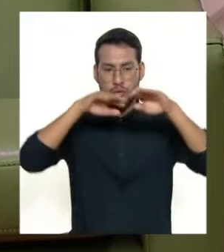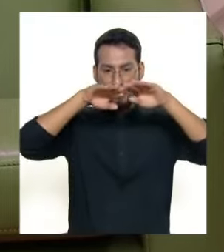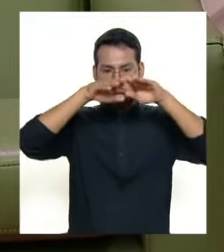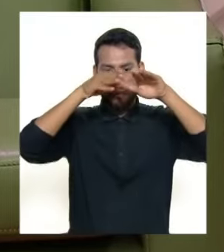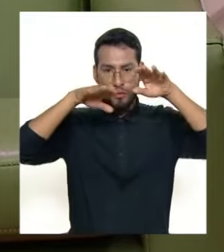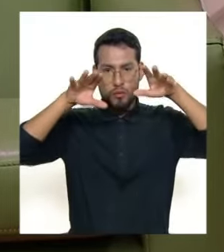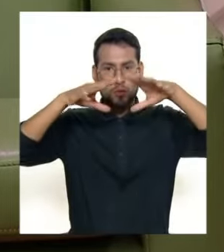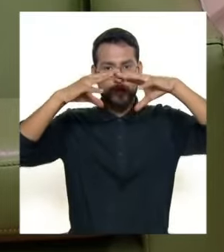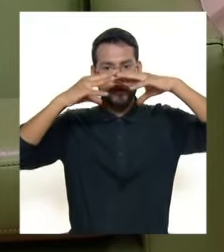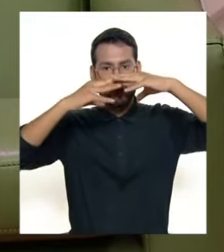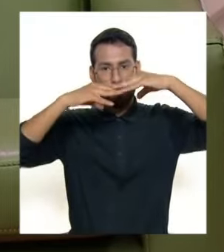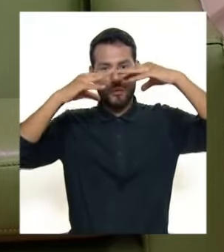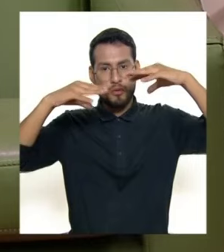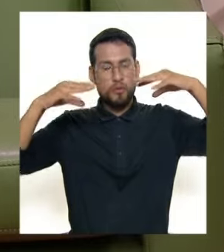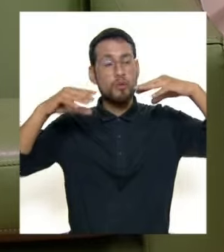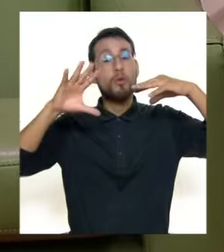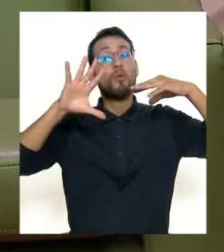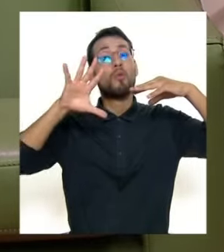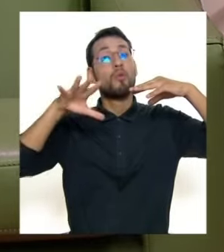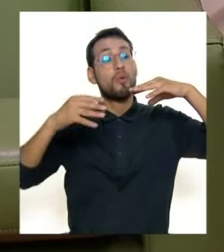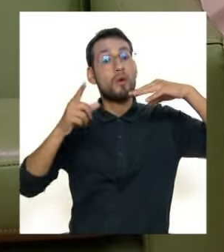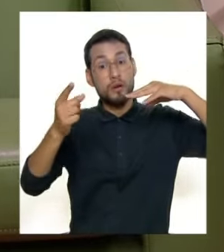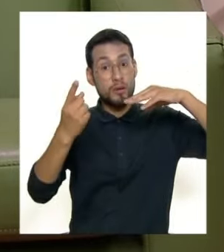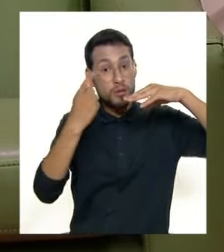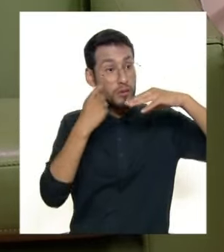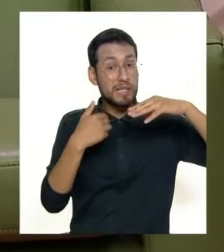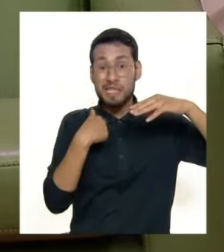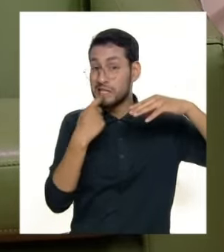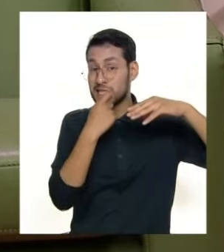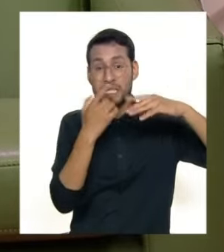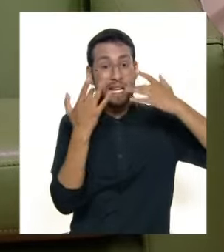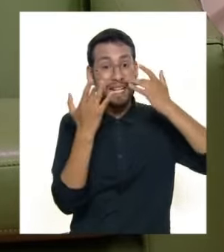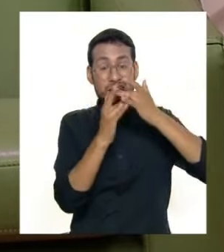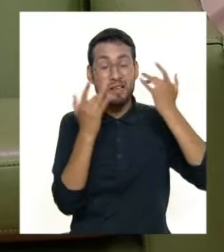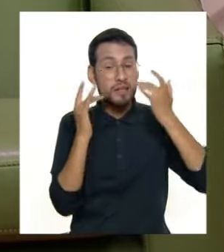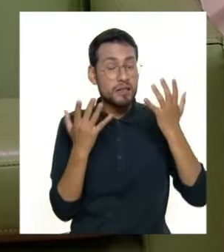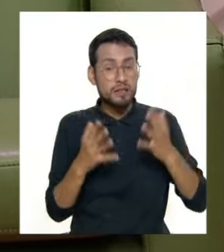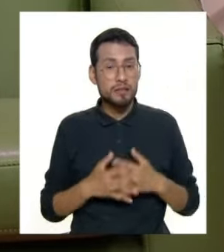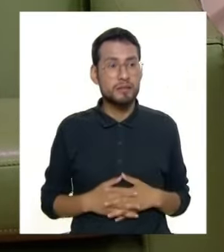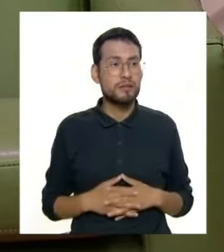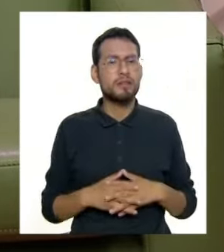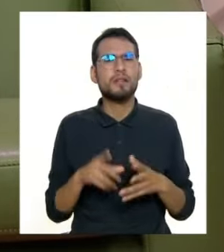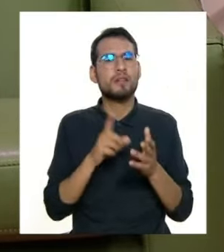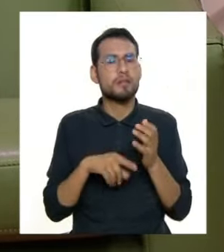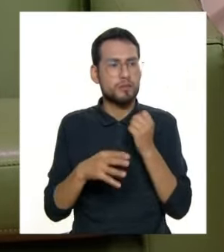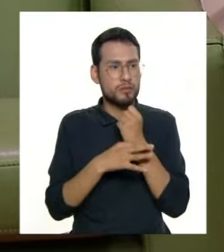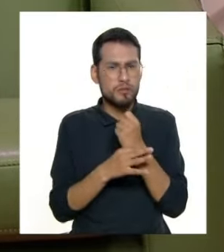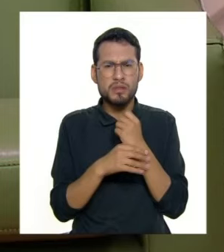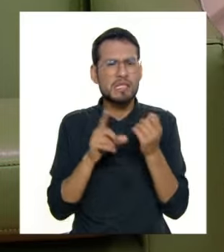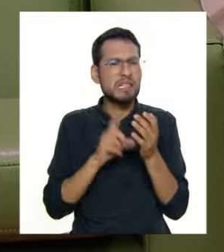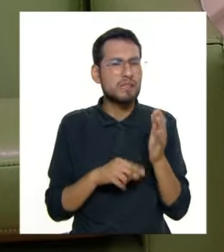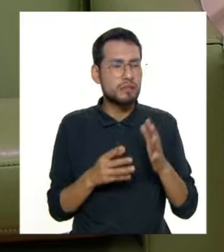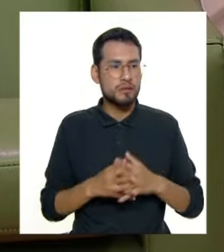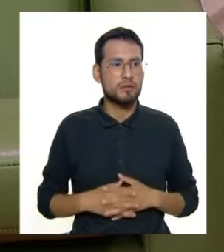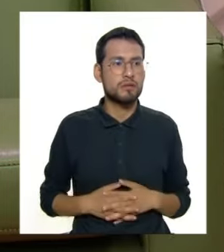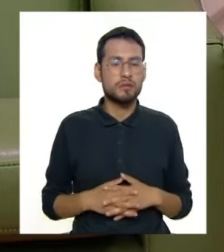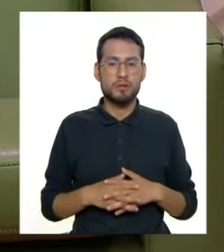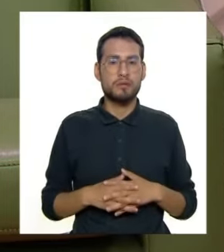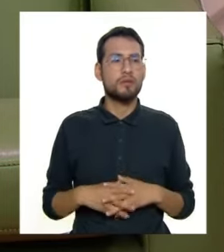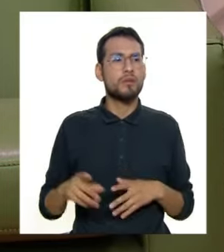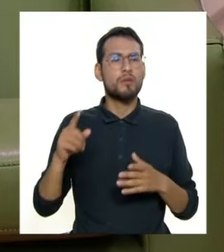se va readaptando y cuando llega a la consulta y ya no tiene dientes o tiene pocos dientes, lo que hacen los odontólogos usualmente, los colegas,